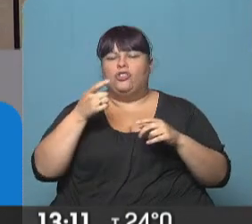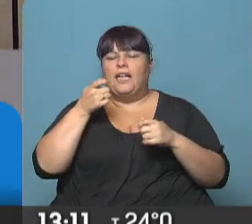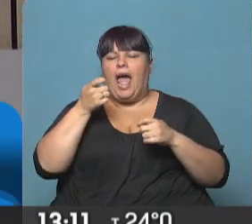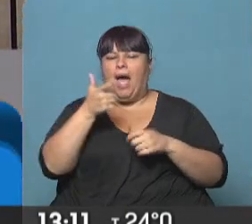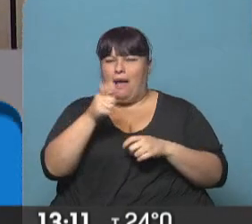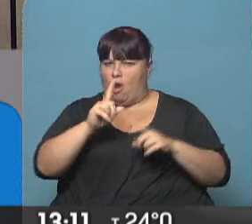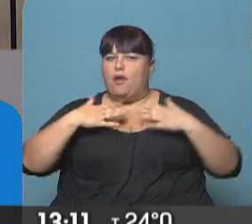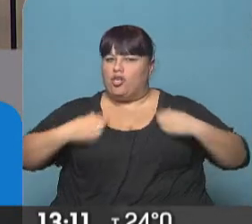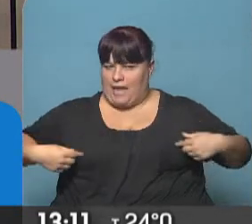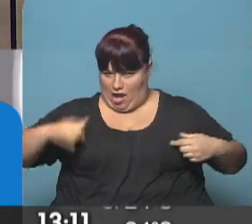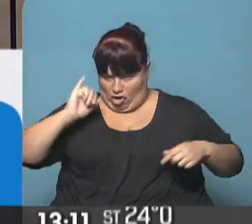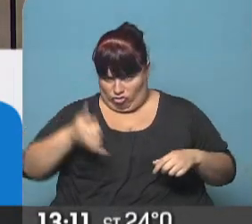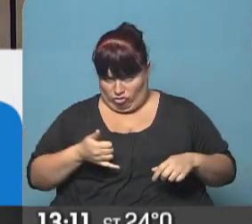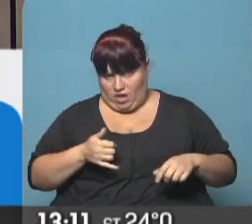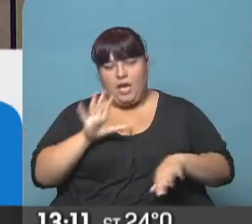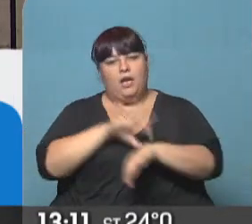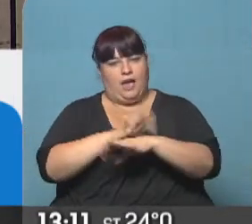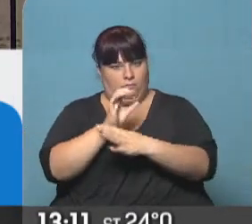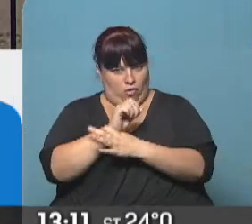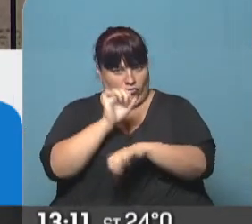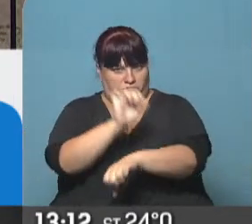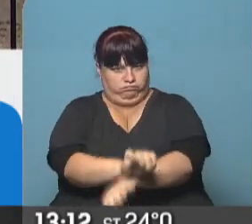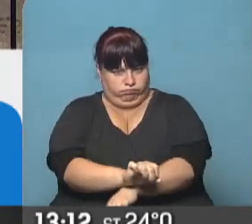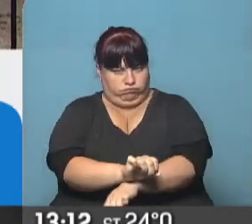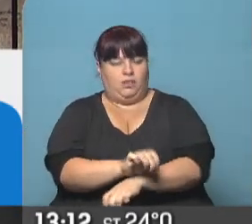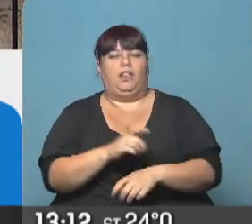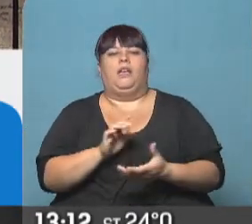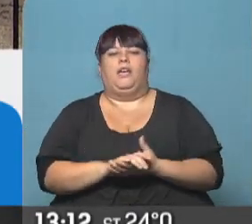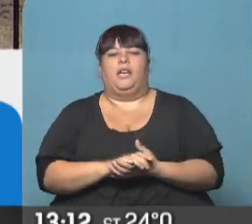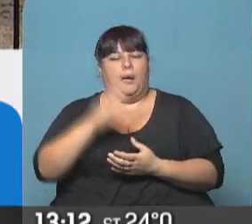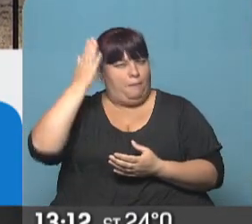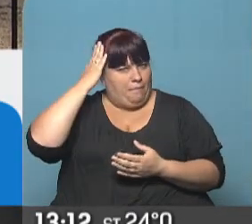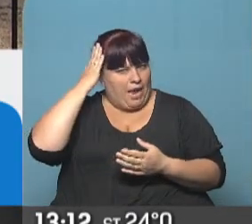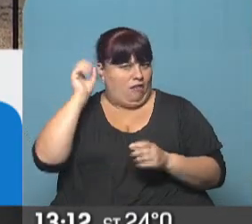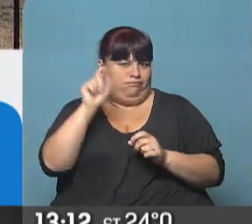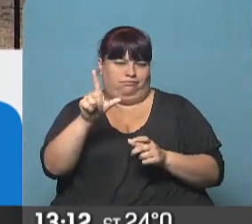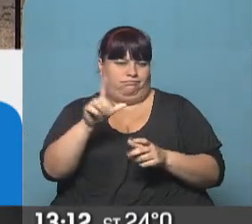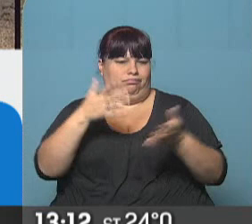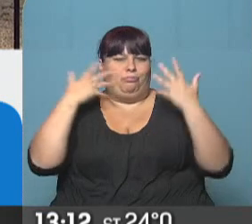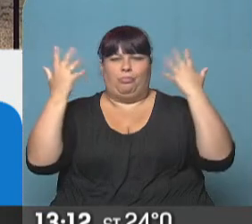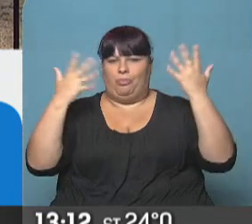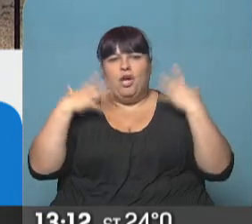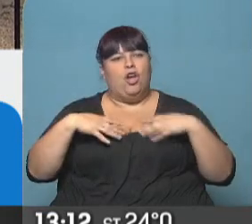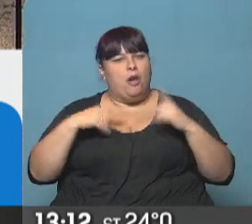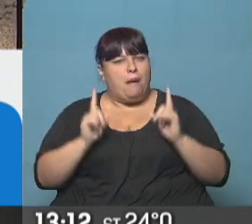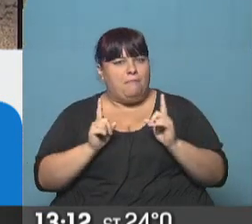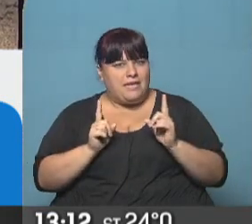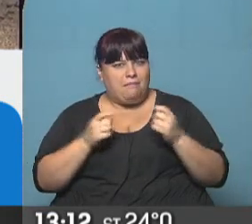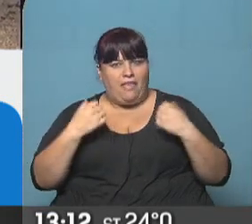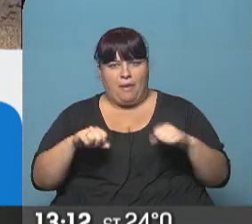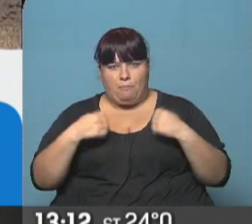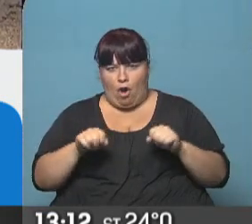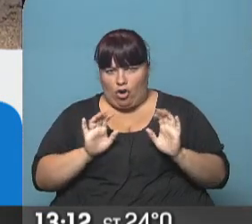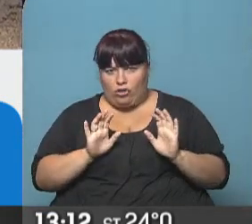chaleco antibalas, esposado con sus manos hacia adelante, con su cabello característico al viento y la misma ropa